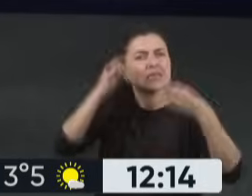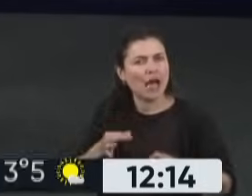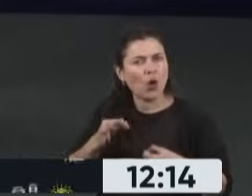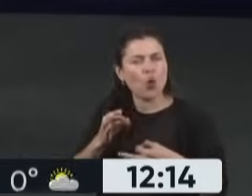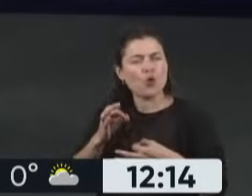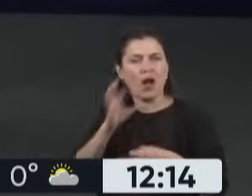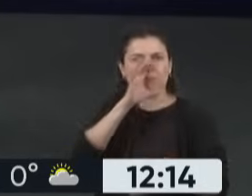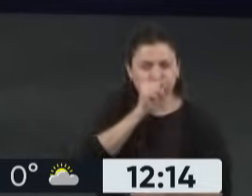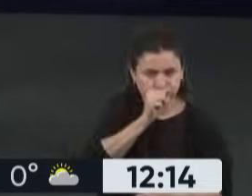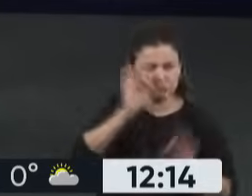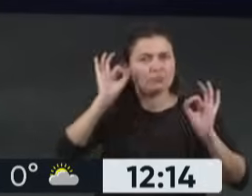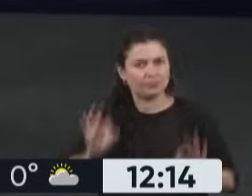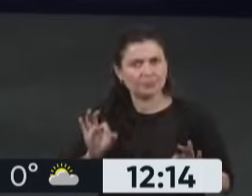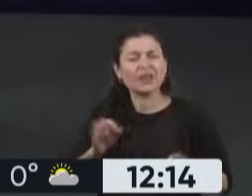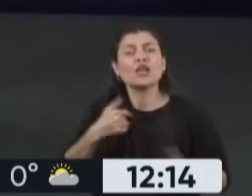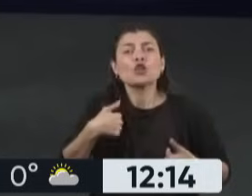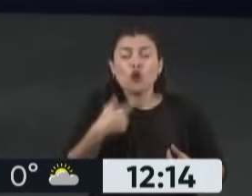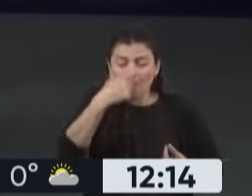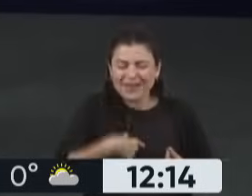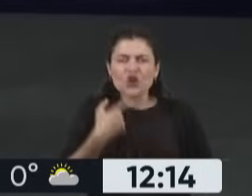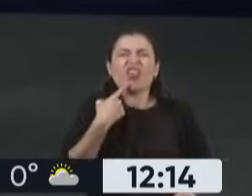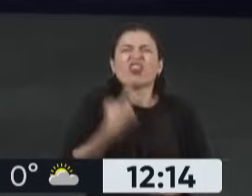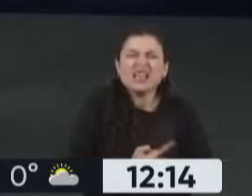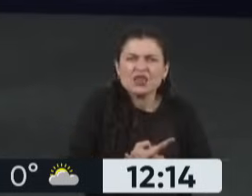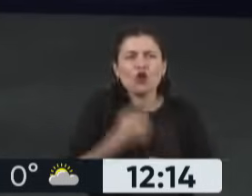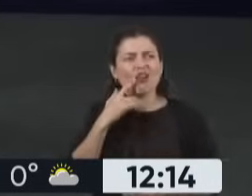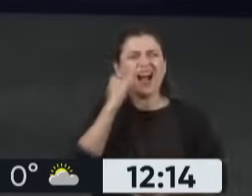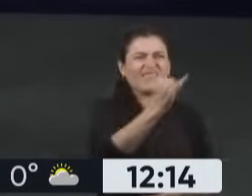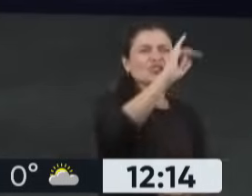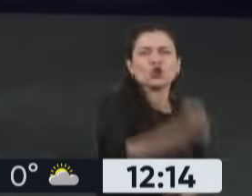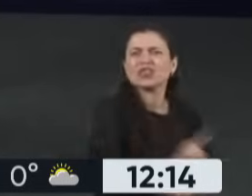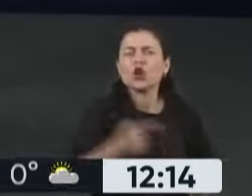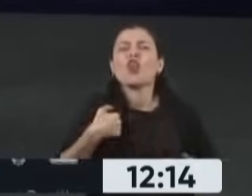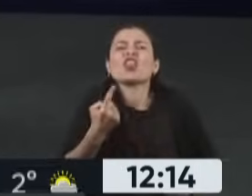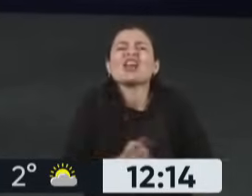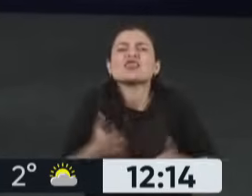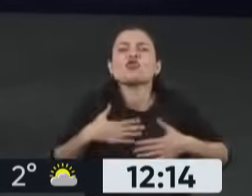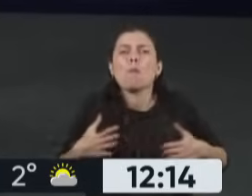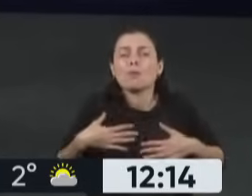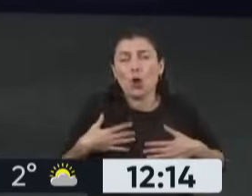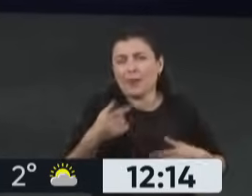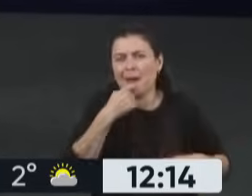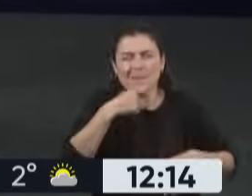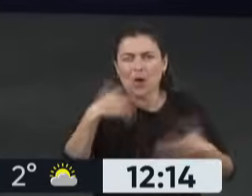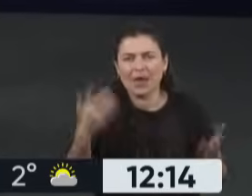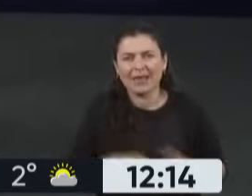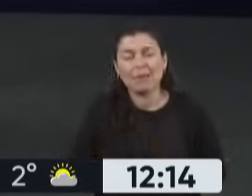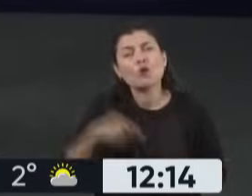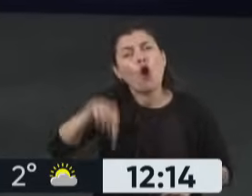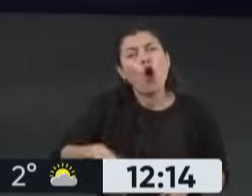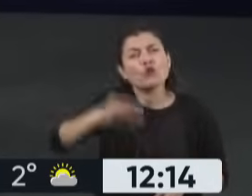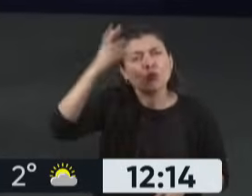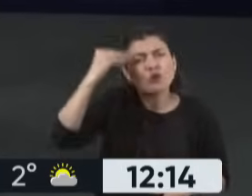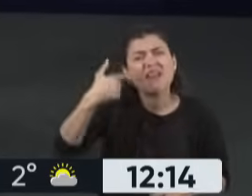de nuevo, pueda decir con quién la comparte y cómo. Entonces, doy un ejemplo para que se entienda. Hoy, muchas veces nos piden